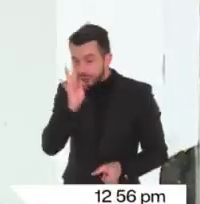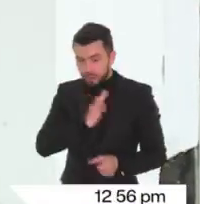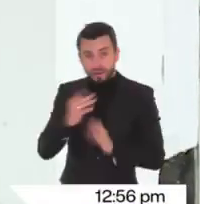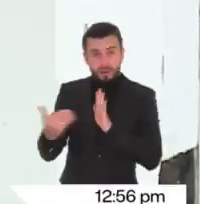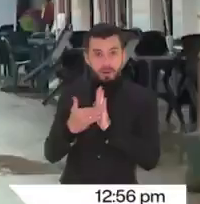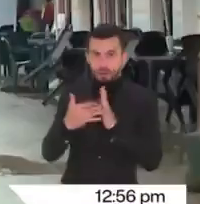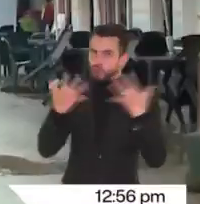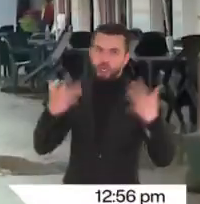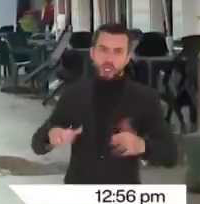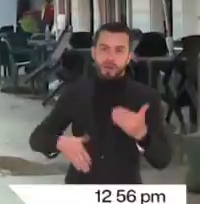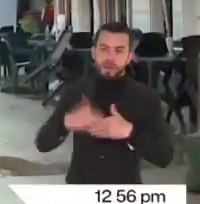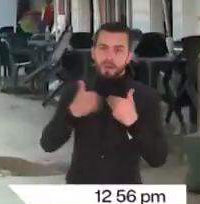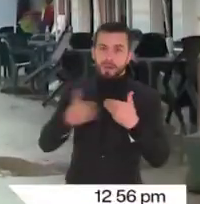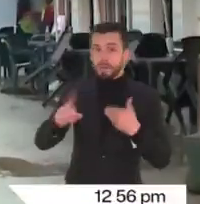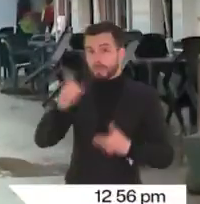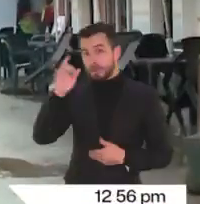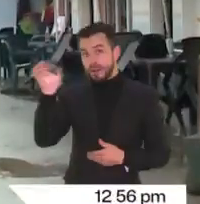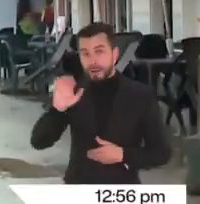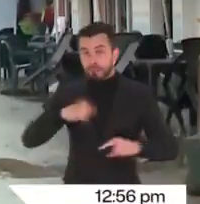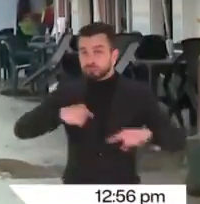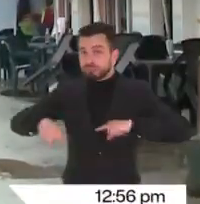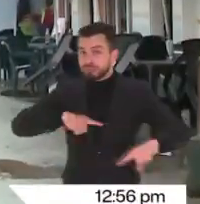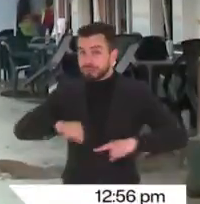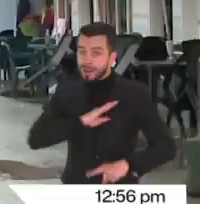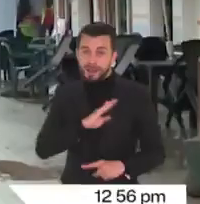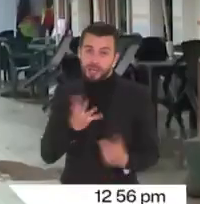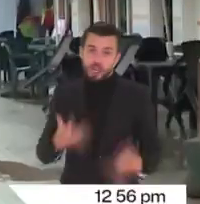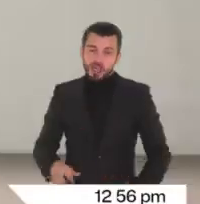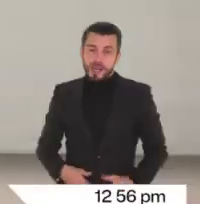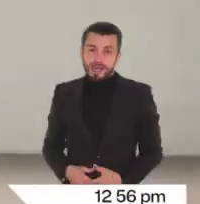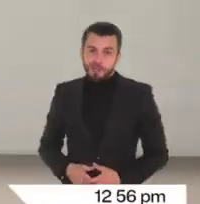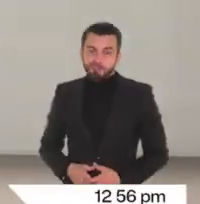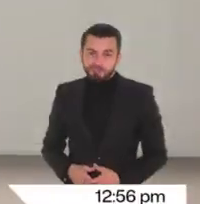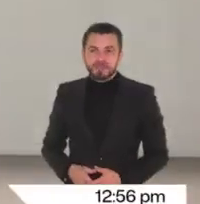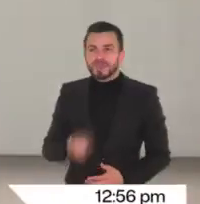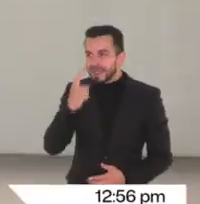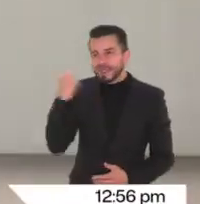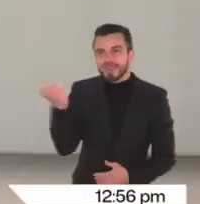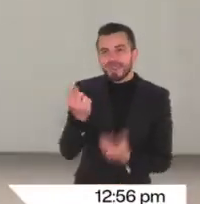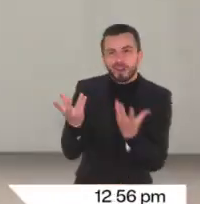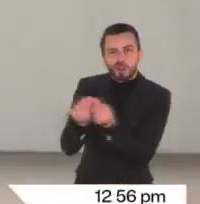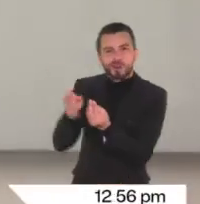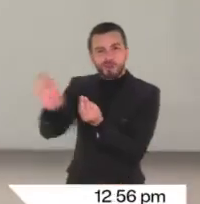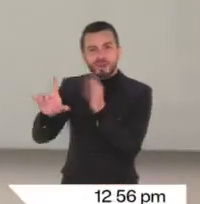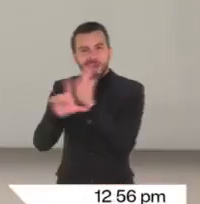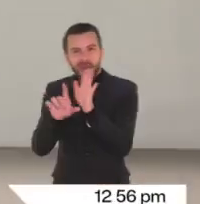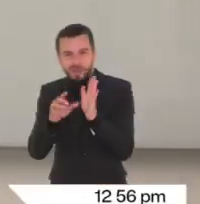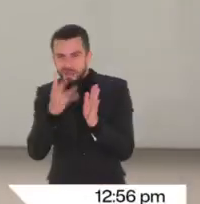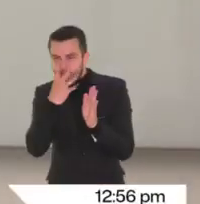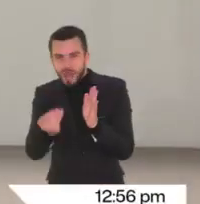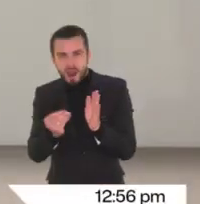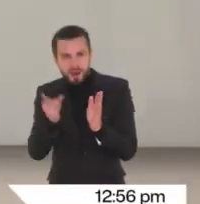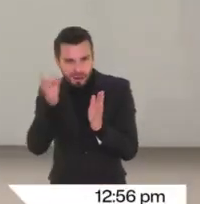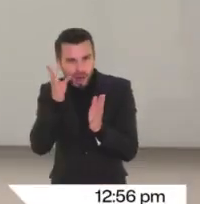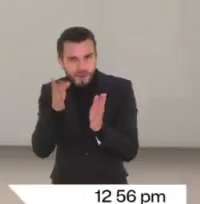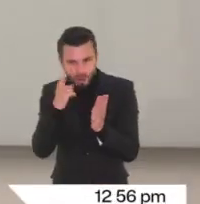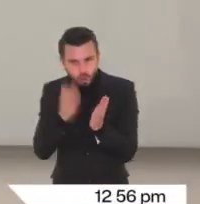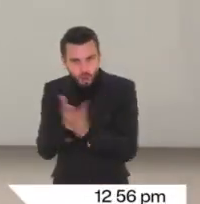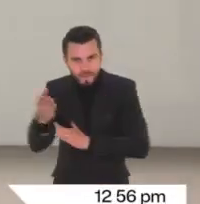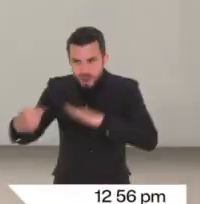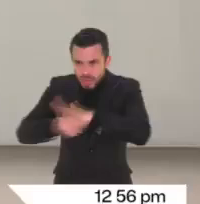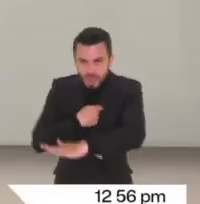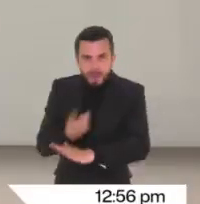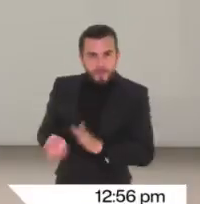sea el mandatario del municipio. La consigna de estos bandidos que hoy me quieren hacer daño,